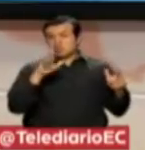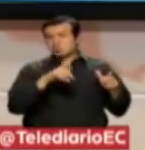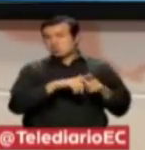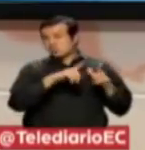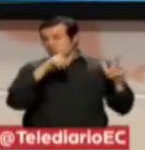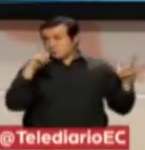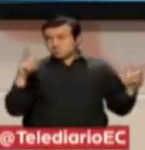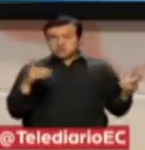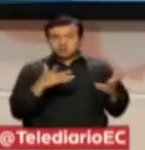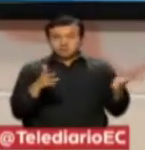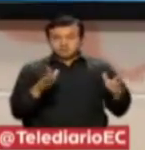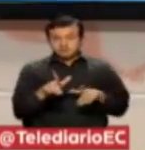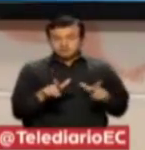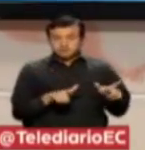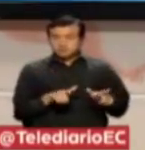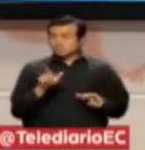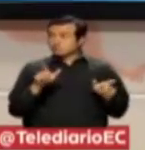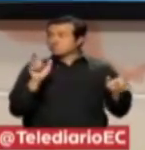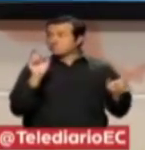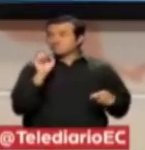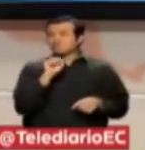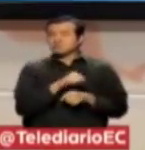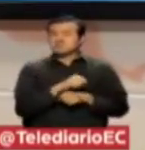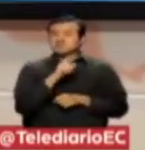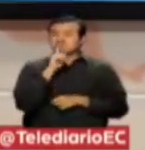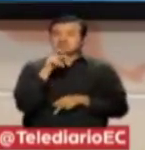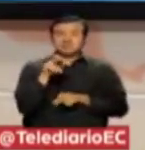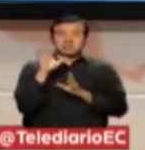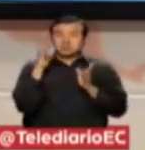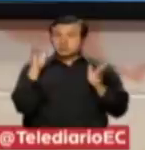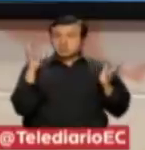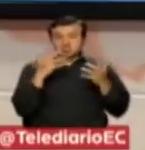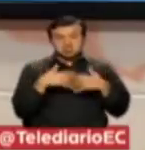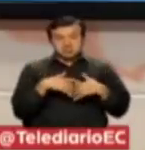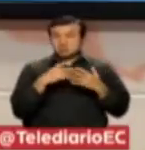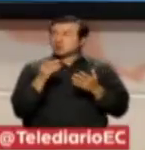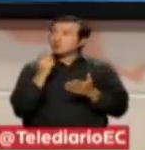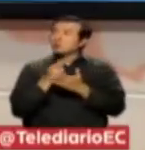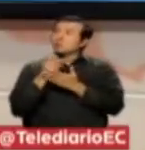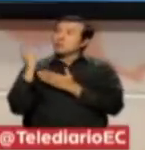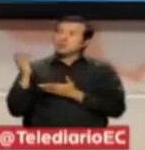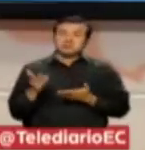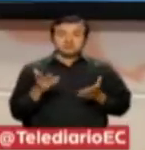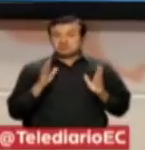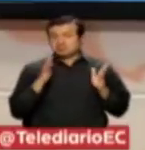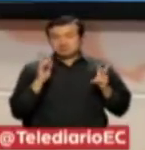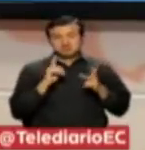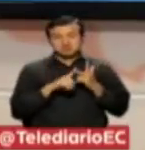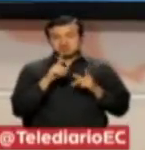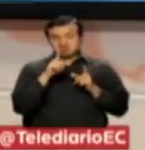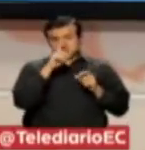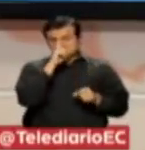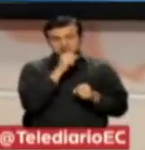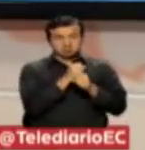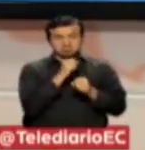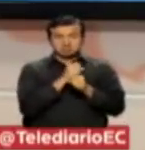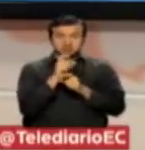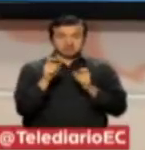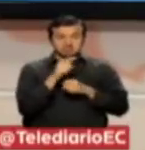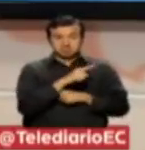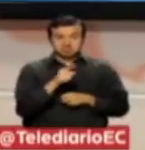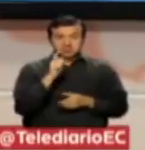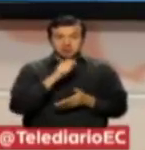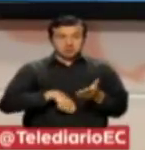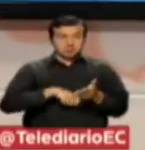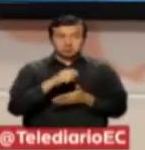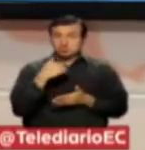se pusieron en ese lugar sin que nadie dijera nada, sin ningún permiso. Las máquinas se importaron sin permiso, las personas que trabajaban ahí, ninguno tenía un